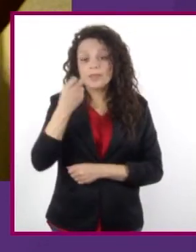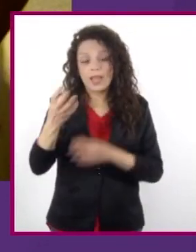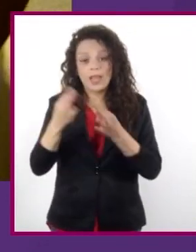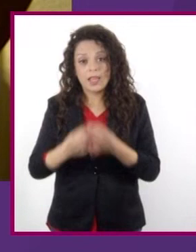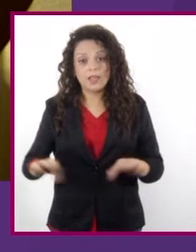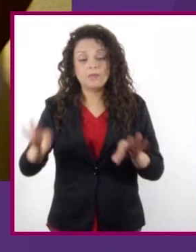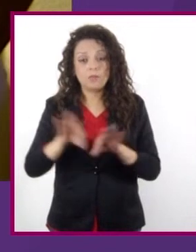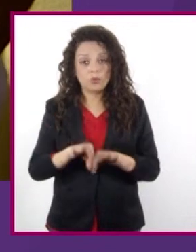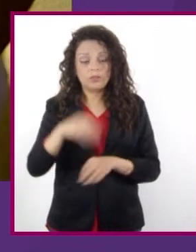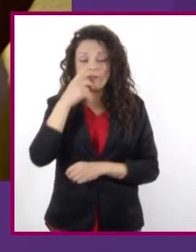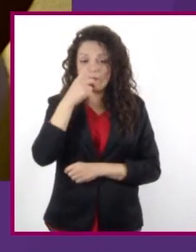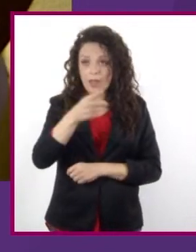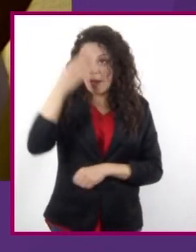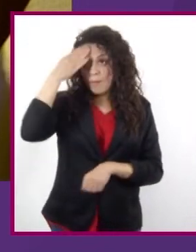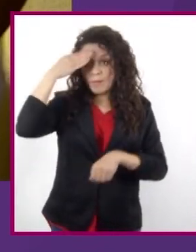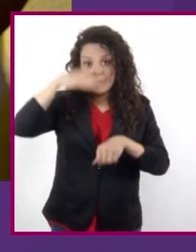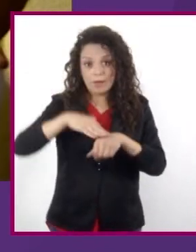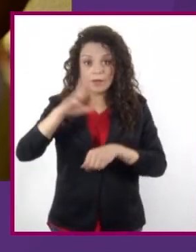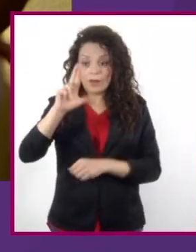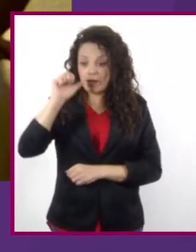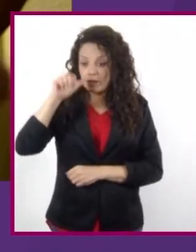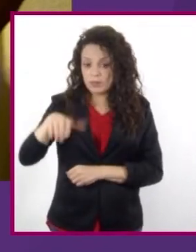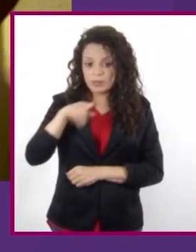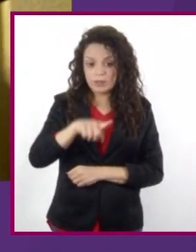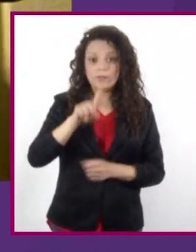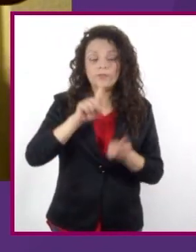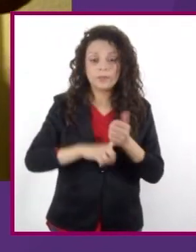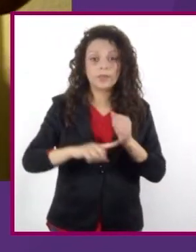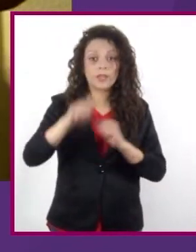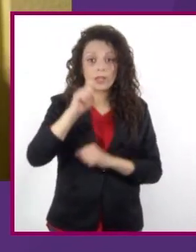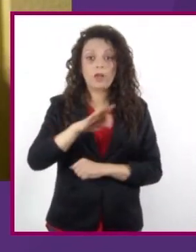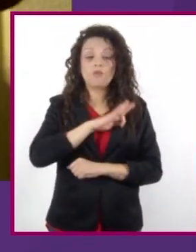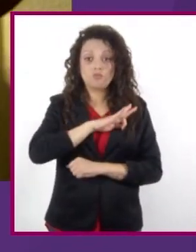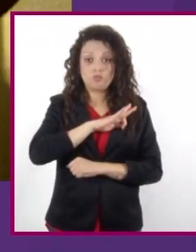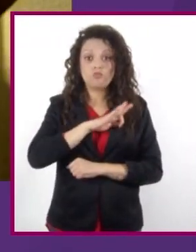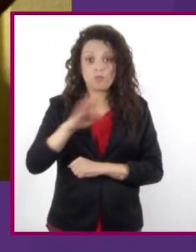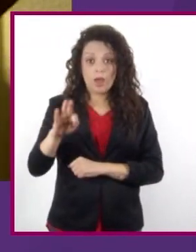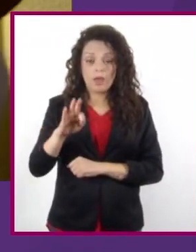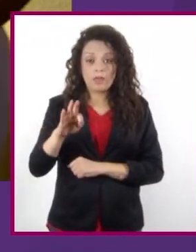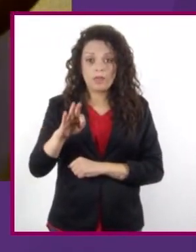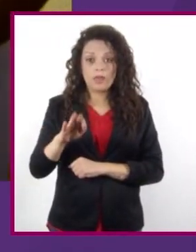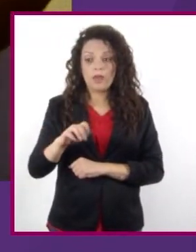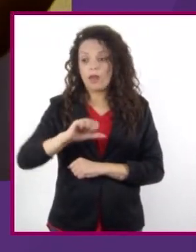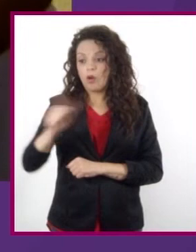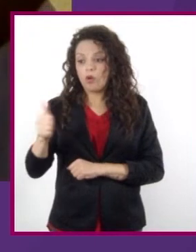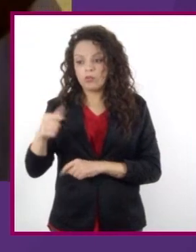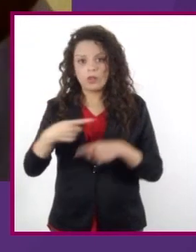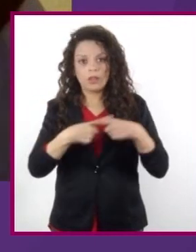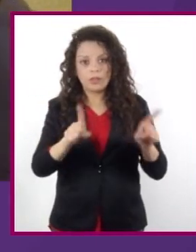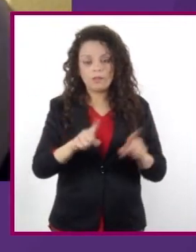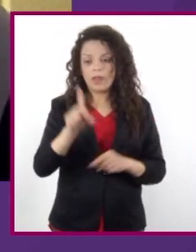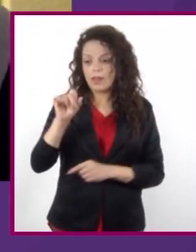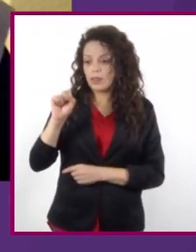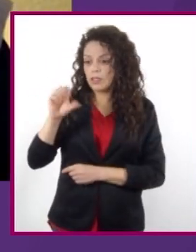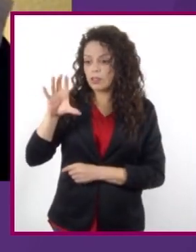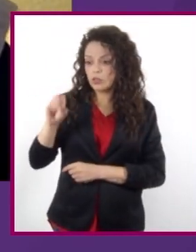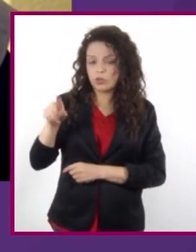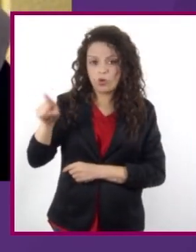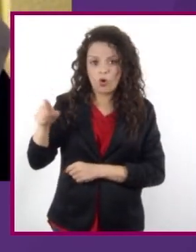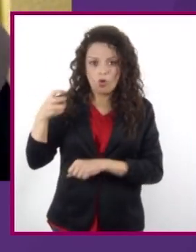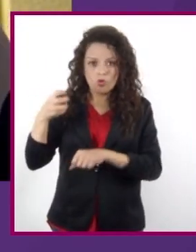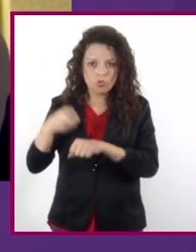que la memoria RAM es un tipo de memoria volátil, lo que significa que a diferencia del disco duro, pierde la